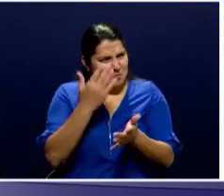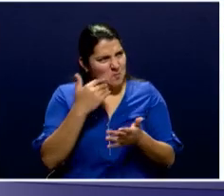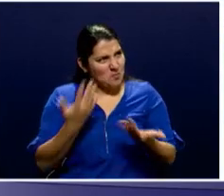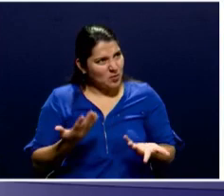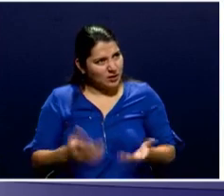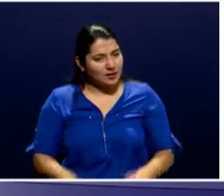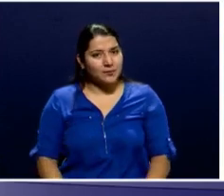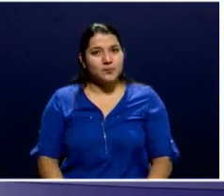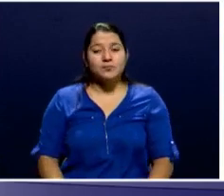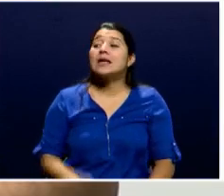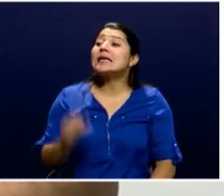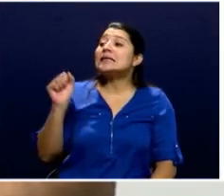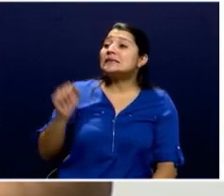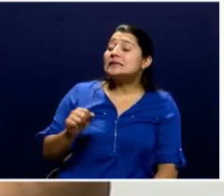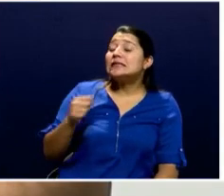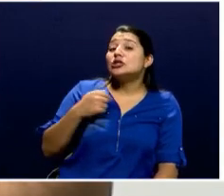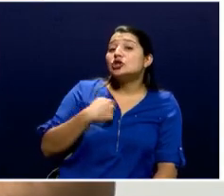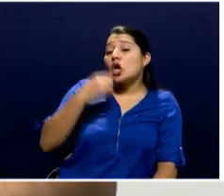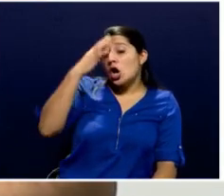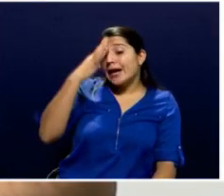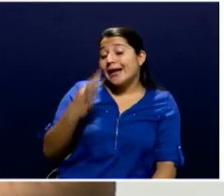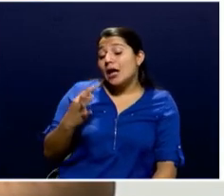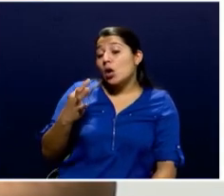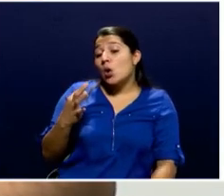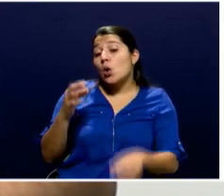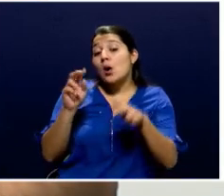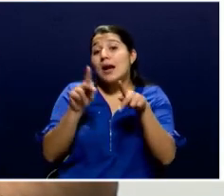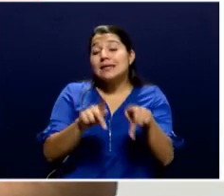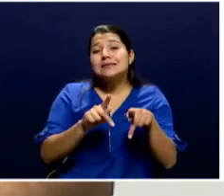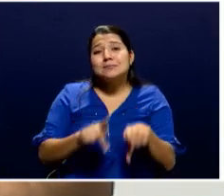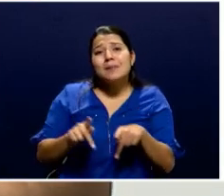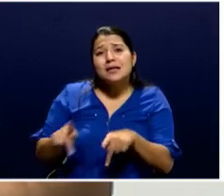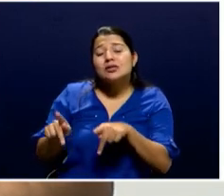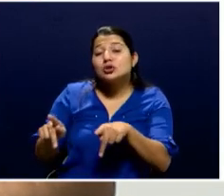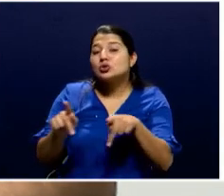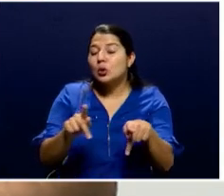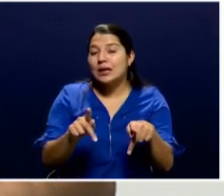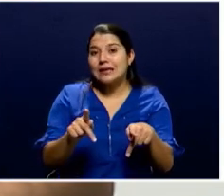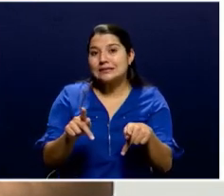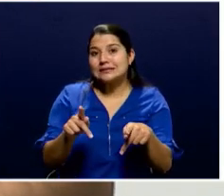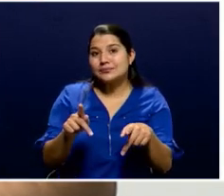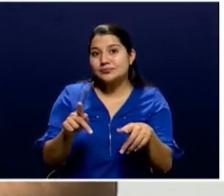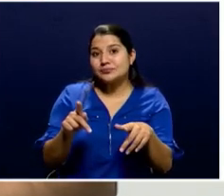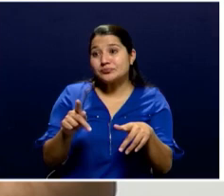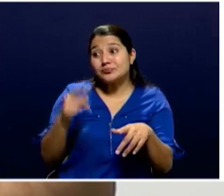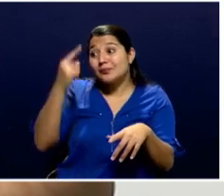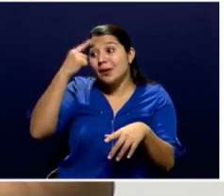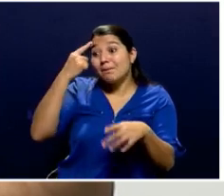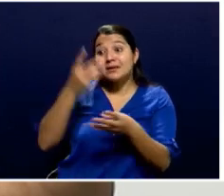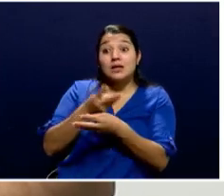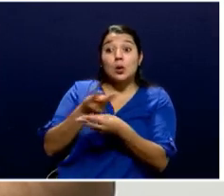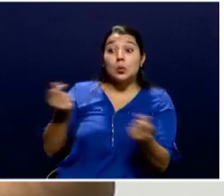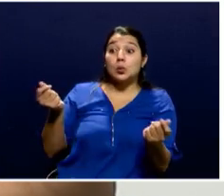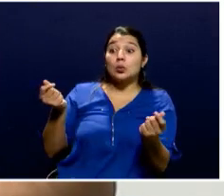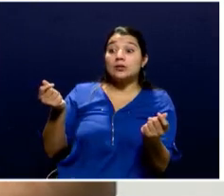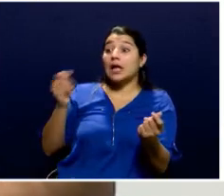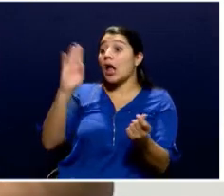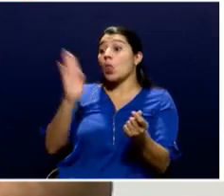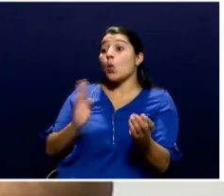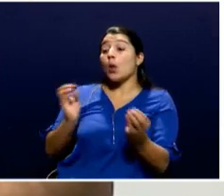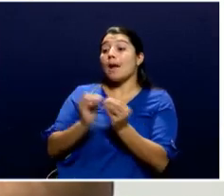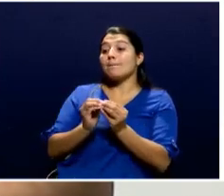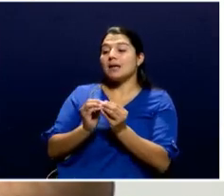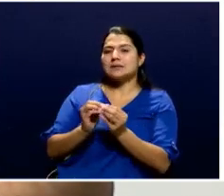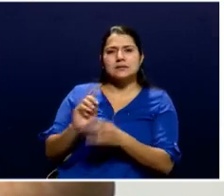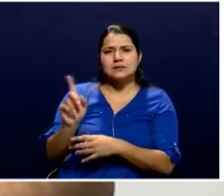Sí, yo creo que la gente está esperando que de un momento a otro se acabe esto. Yo creo que eso